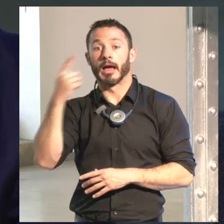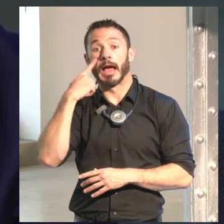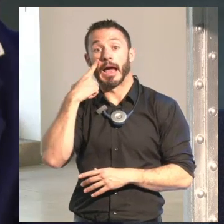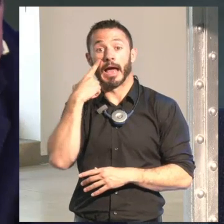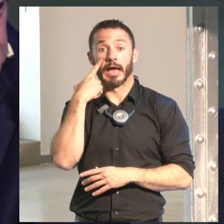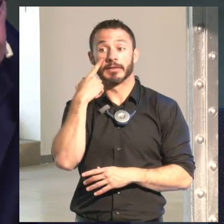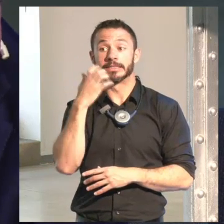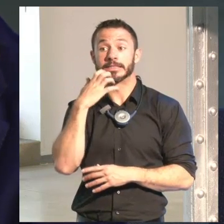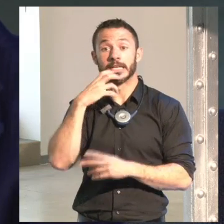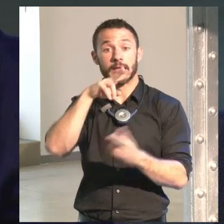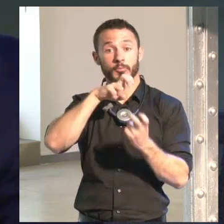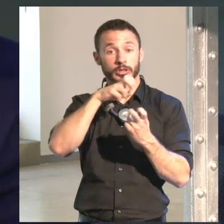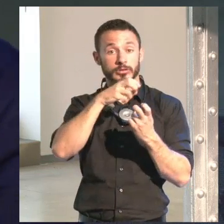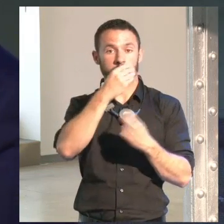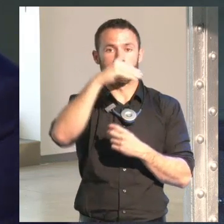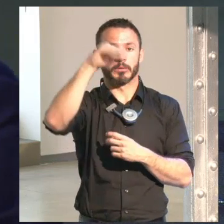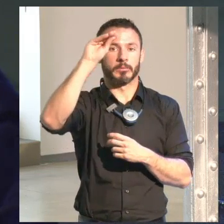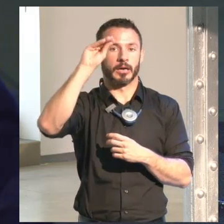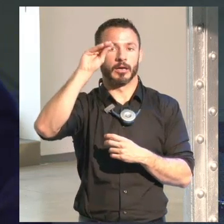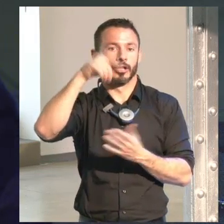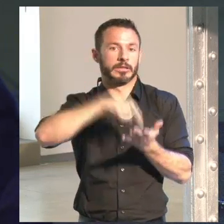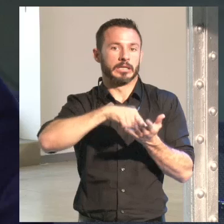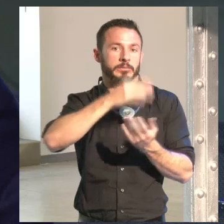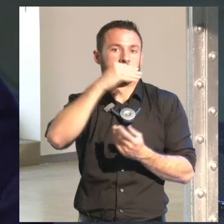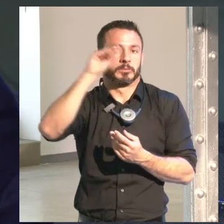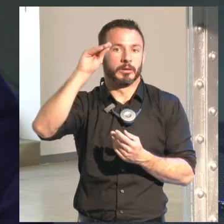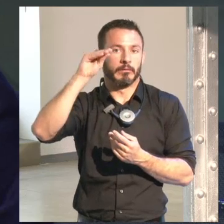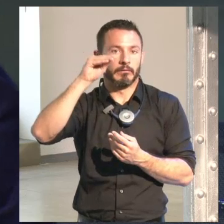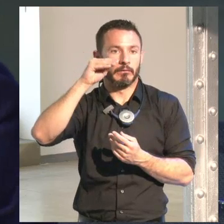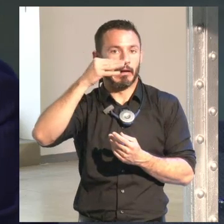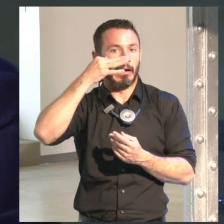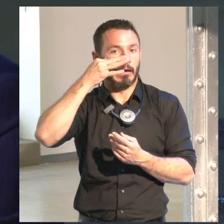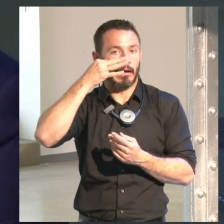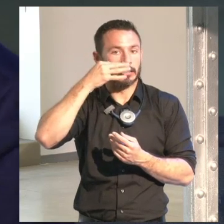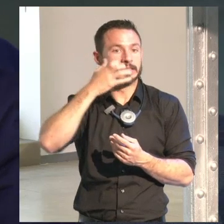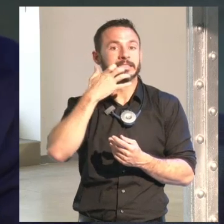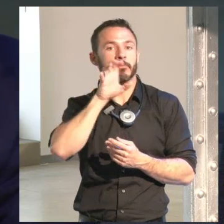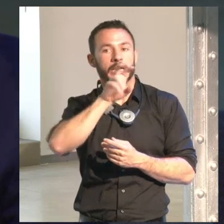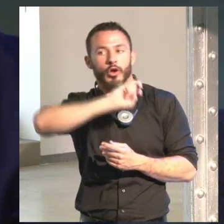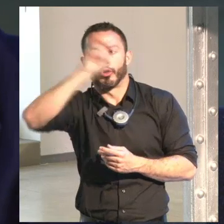proliferación de impuestos, de tasas, de exacciones parafiscales, pues realmente también se producían y